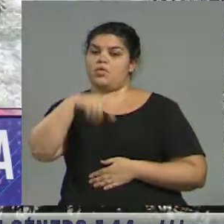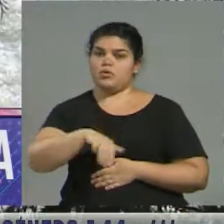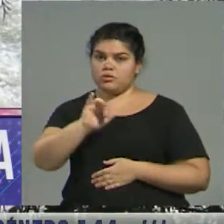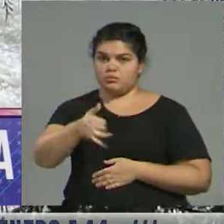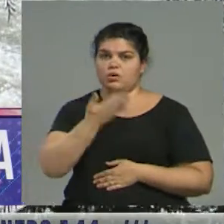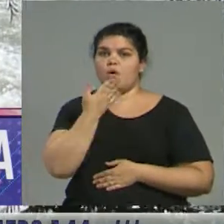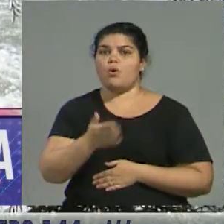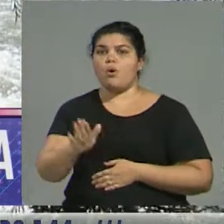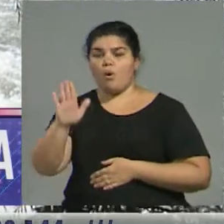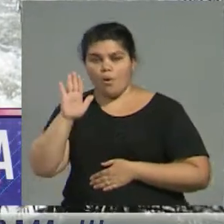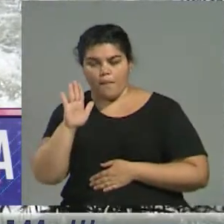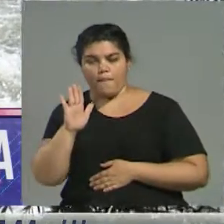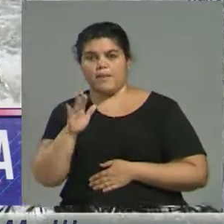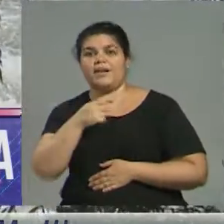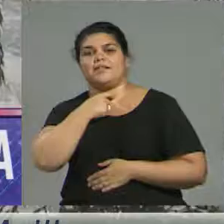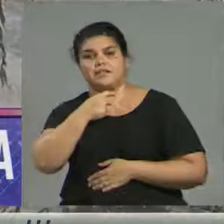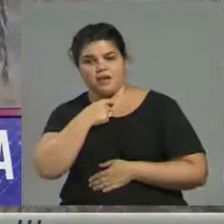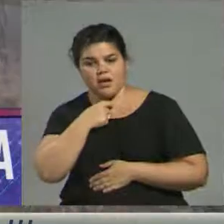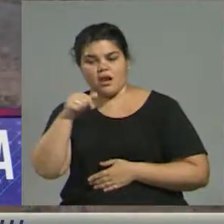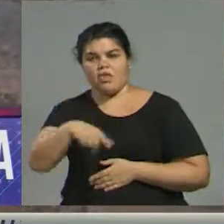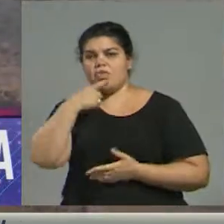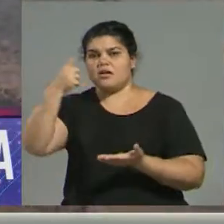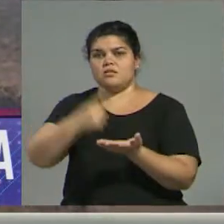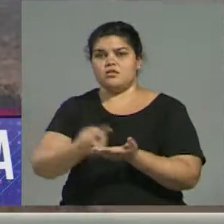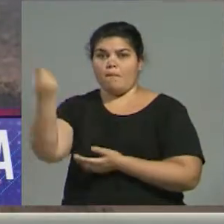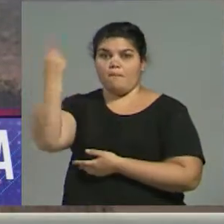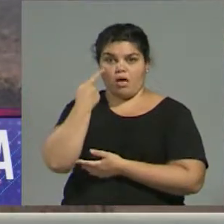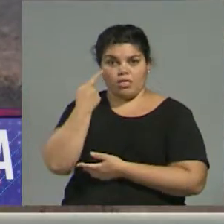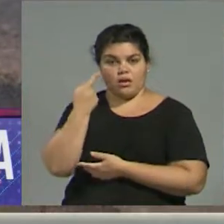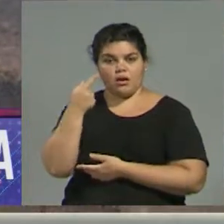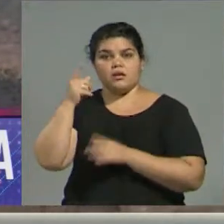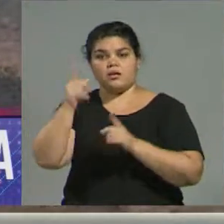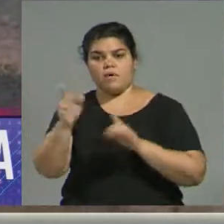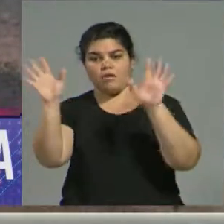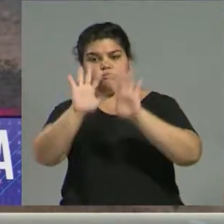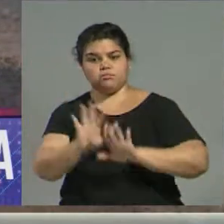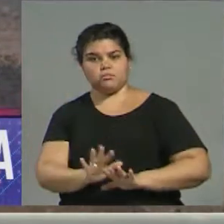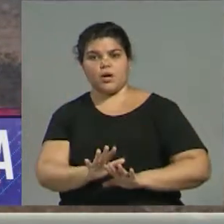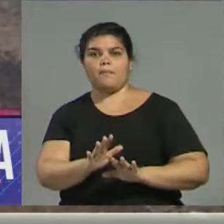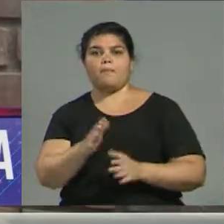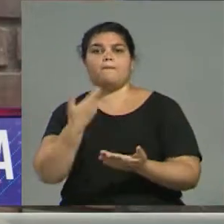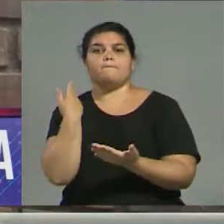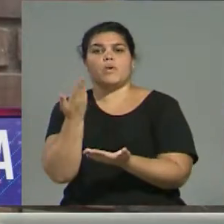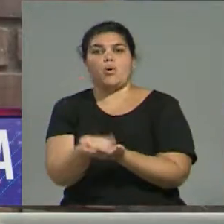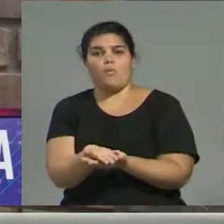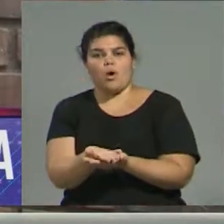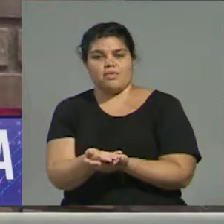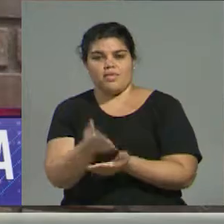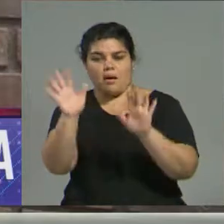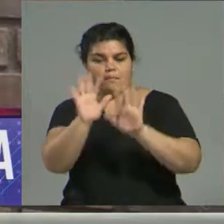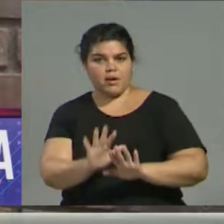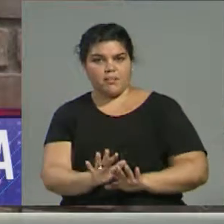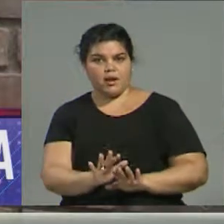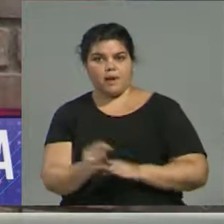¿sí?, por todos los medios con este fallo, tal es así que ha elaborado su propia propuesta en cuanto a